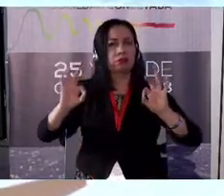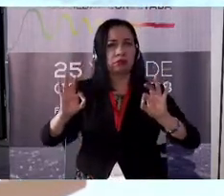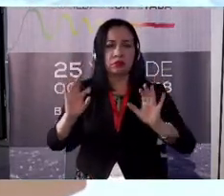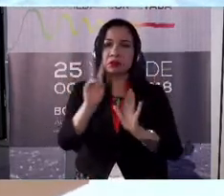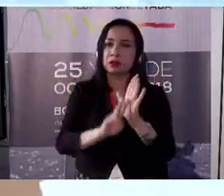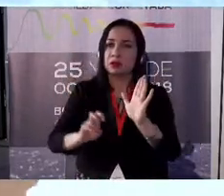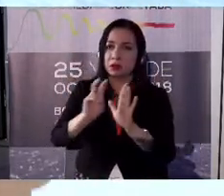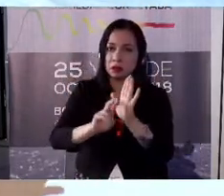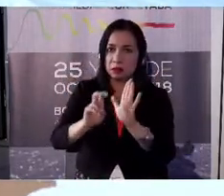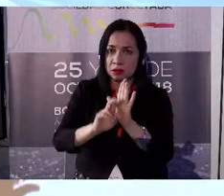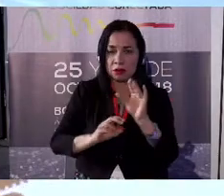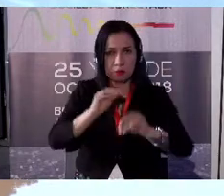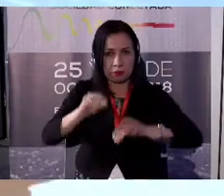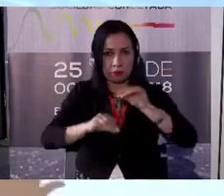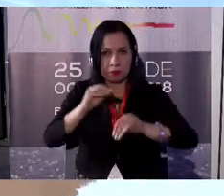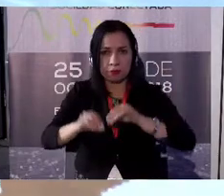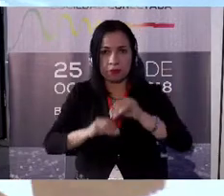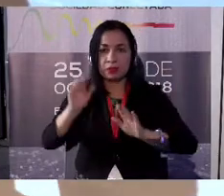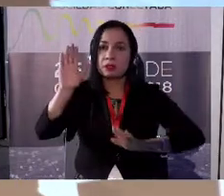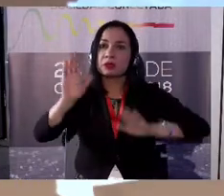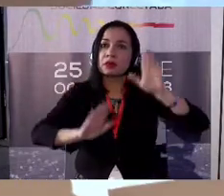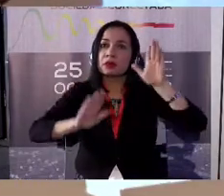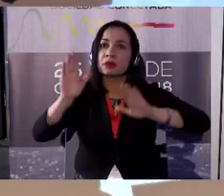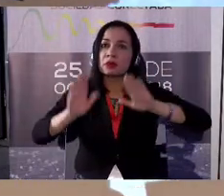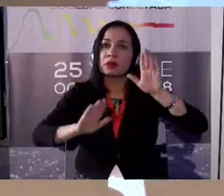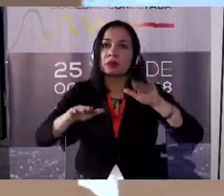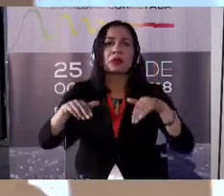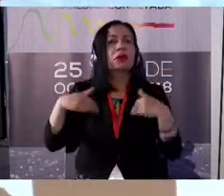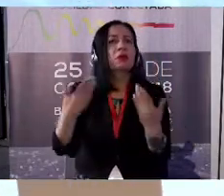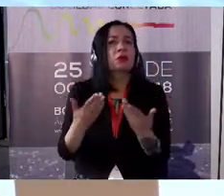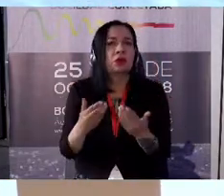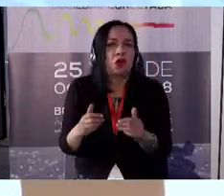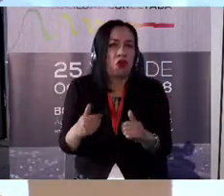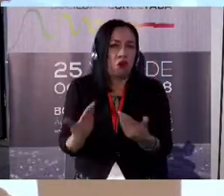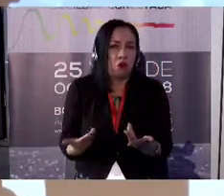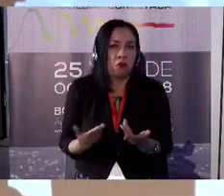se diseñó la subasta, se montó la subasta y esto fue lo que pasó.